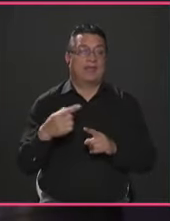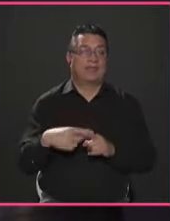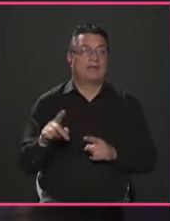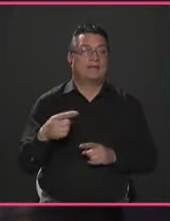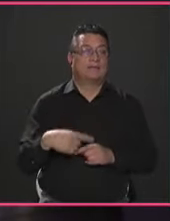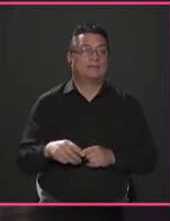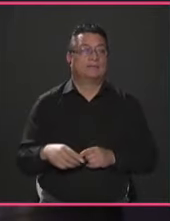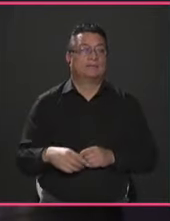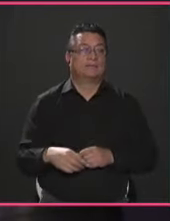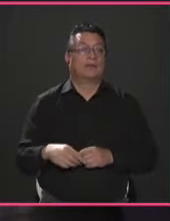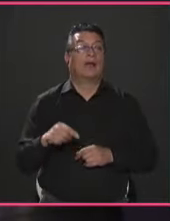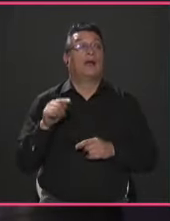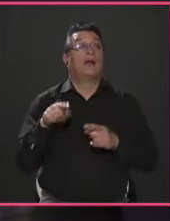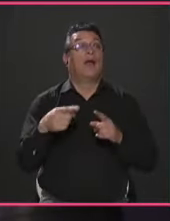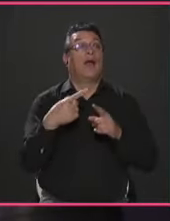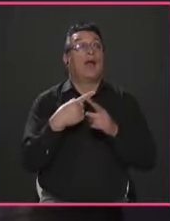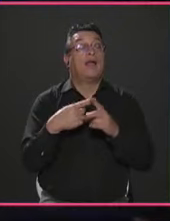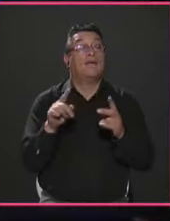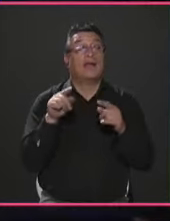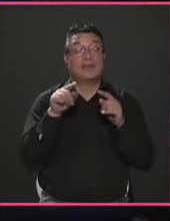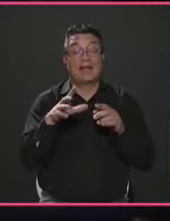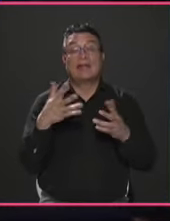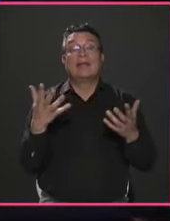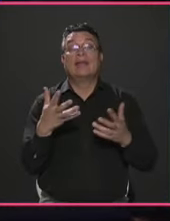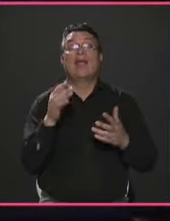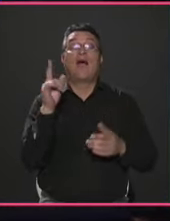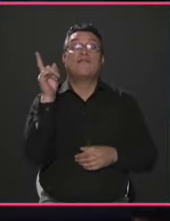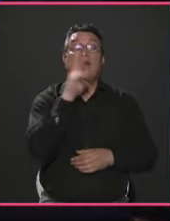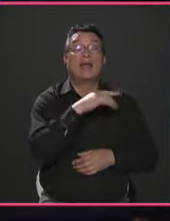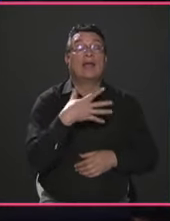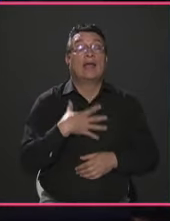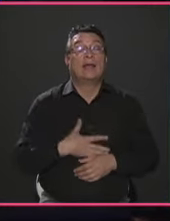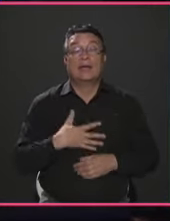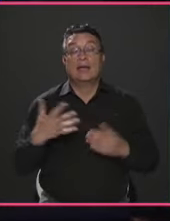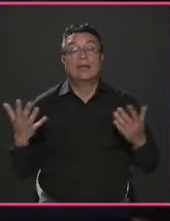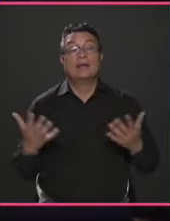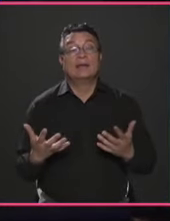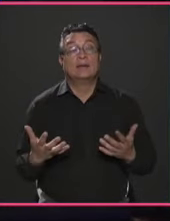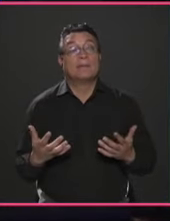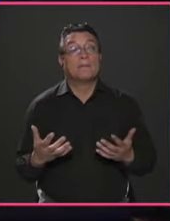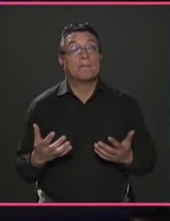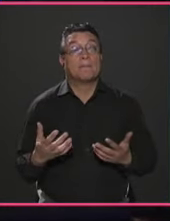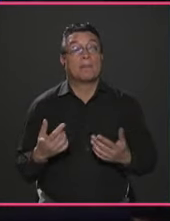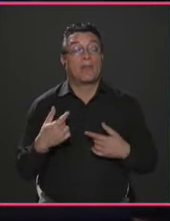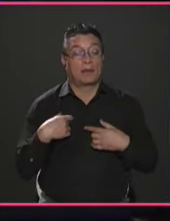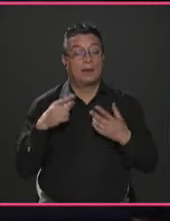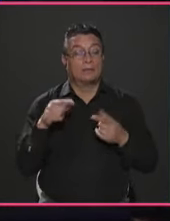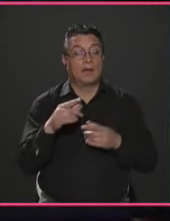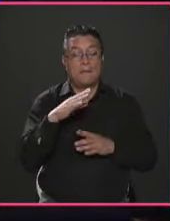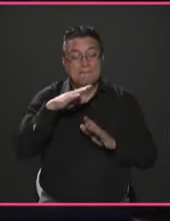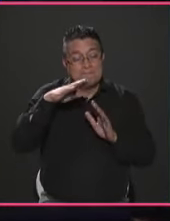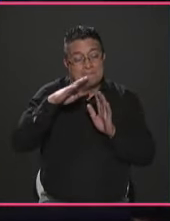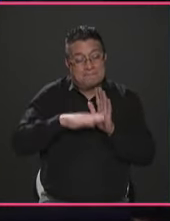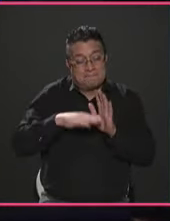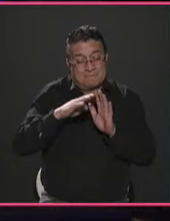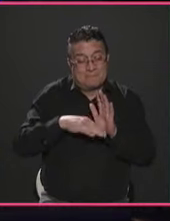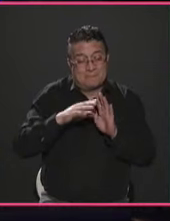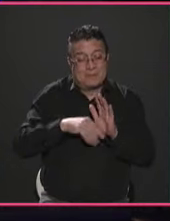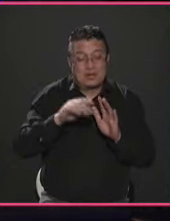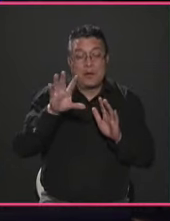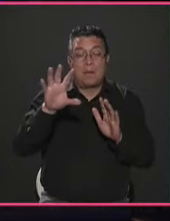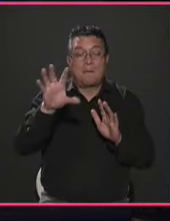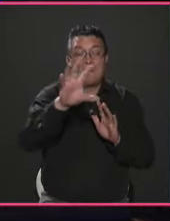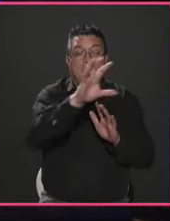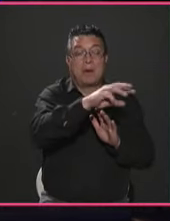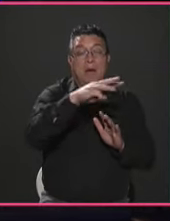diferente y al final lo que queremos es simplemente tomar la menor cantidad de mapas del